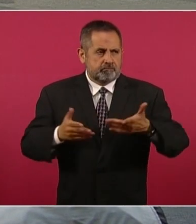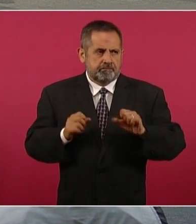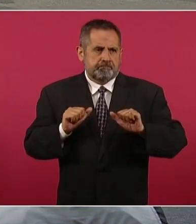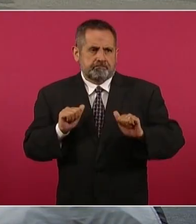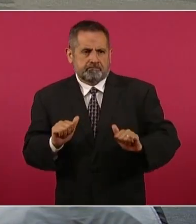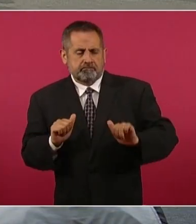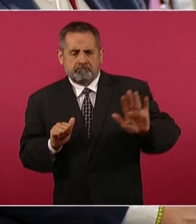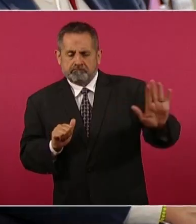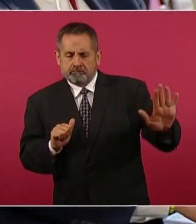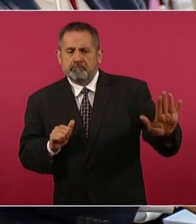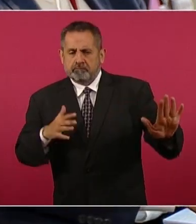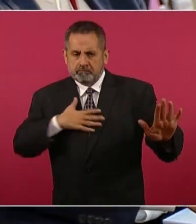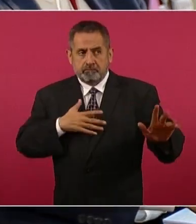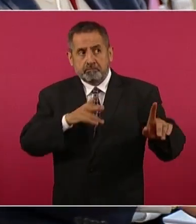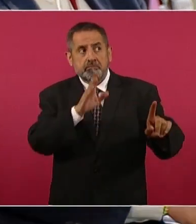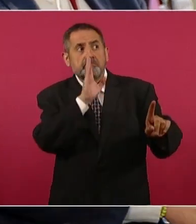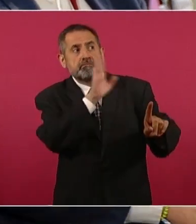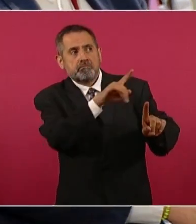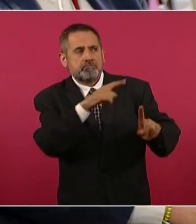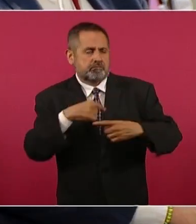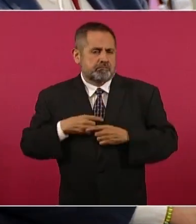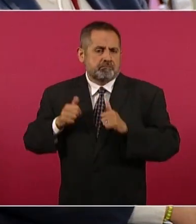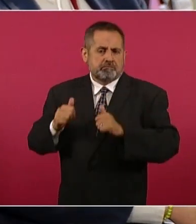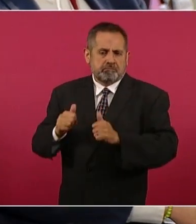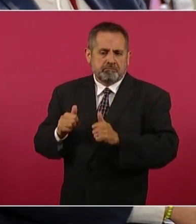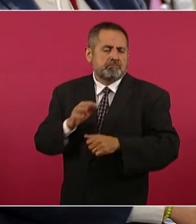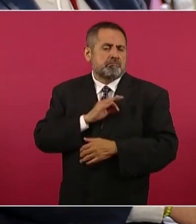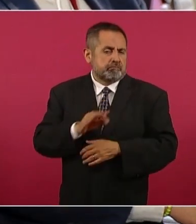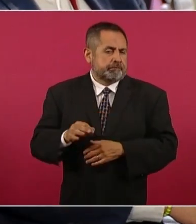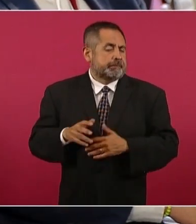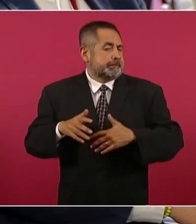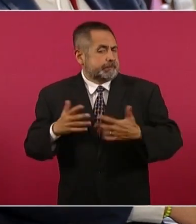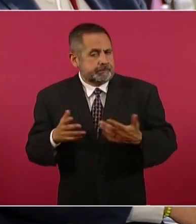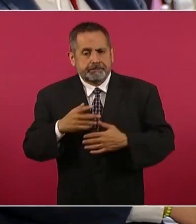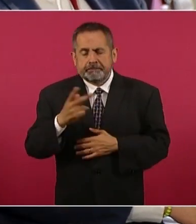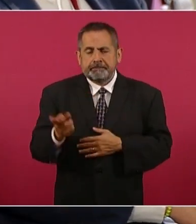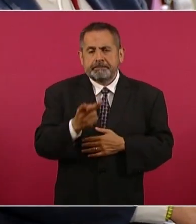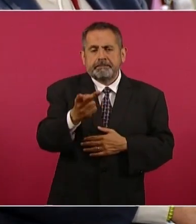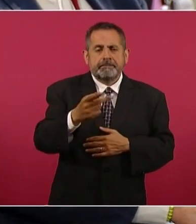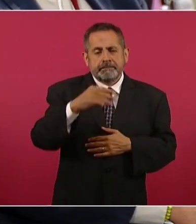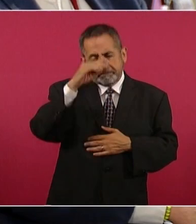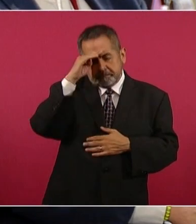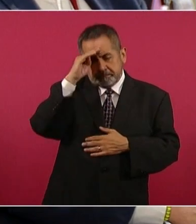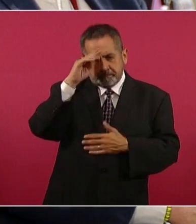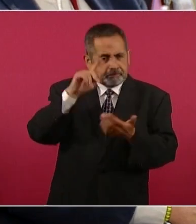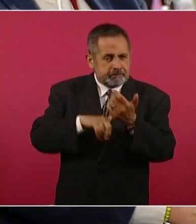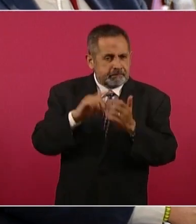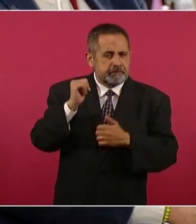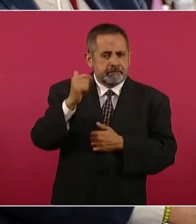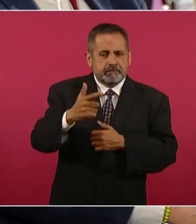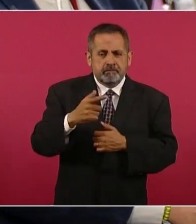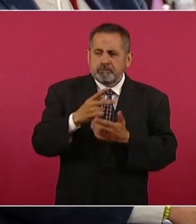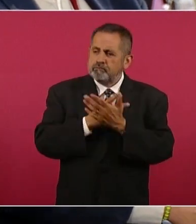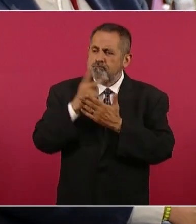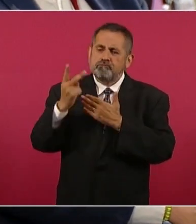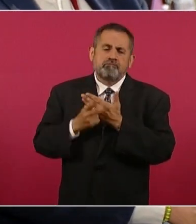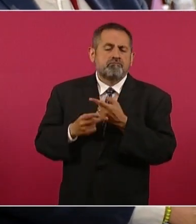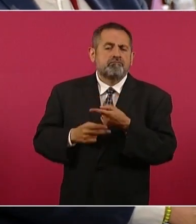como defendernos. Y entonces la pregunta sería en específico, ¿hay, aparte de este